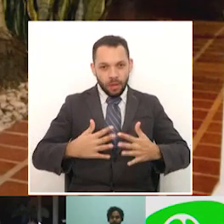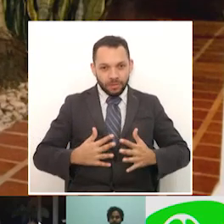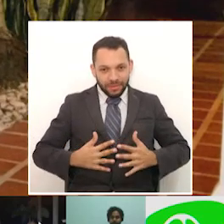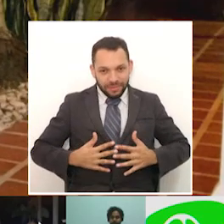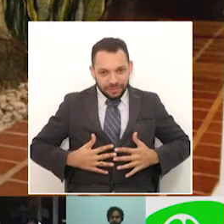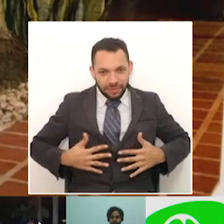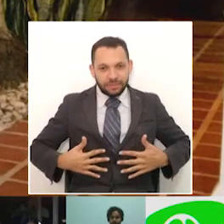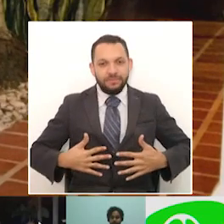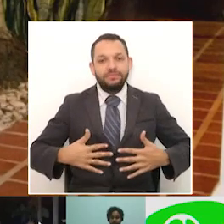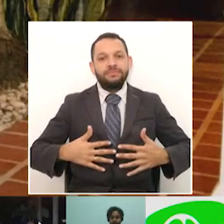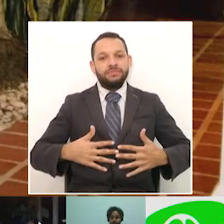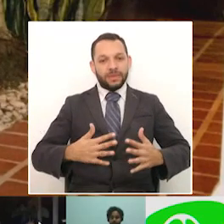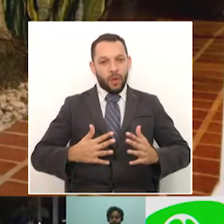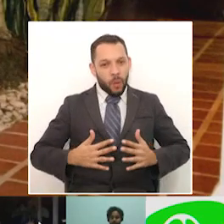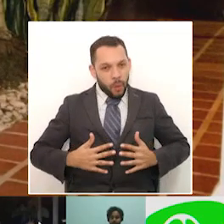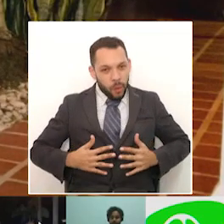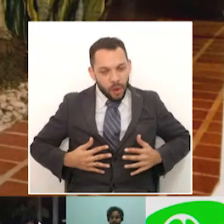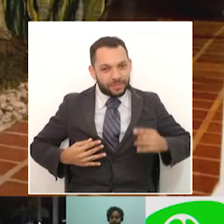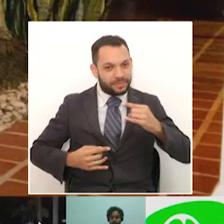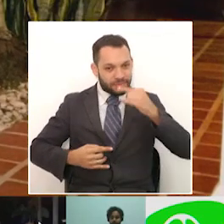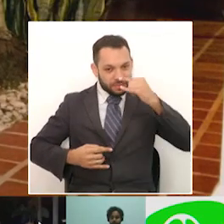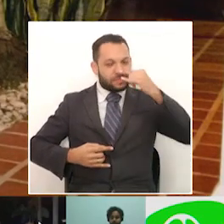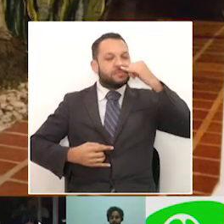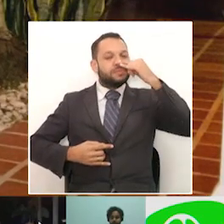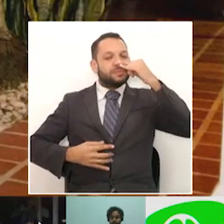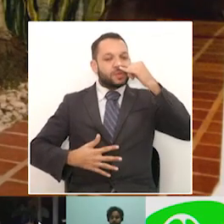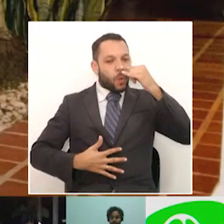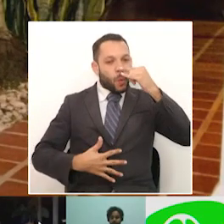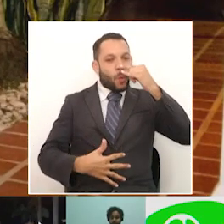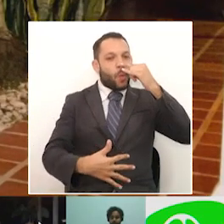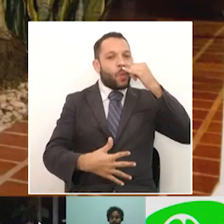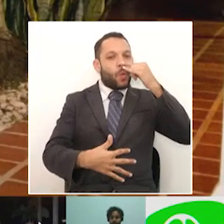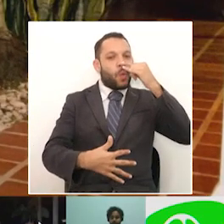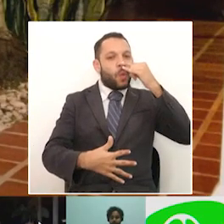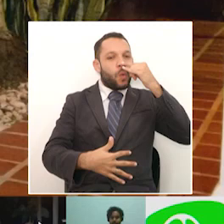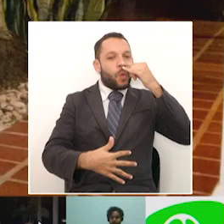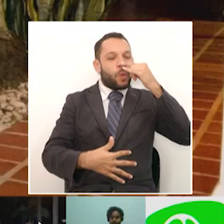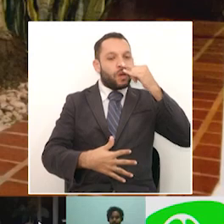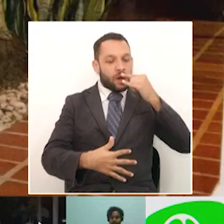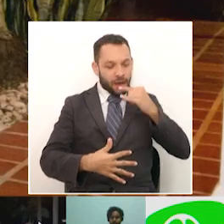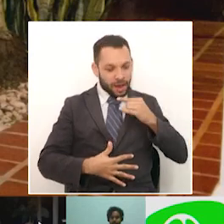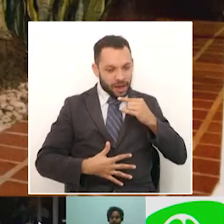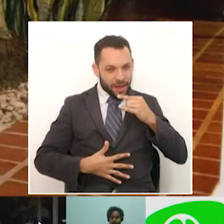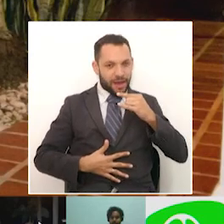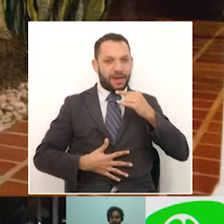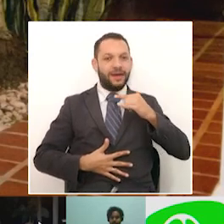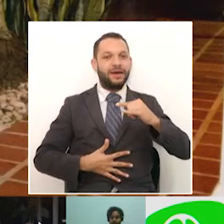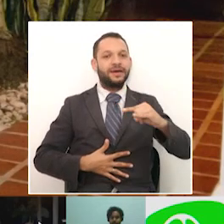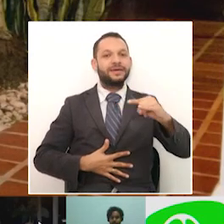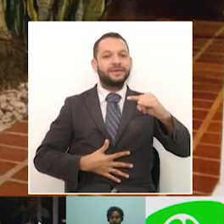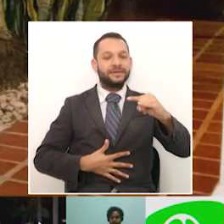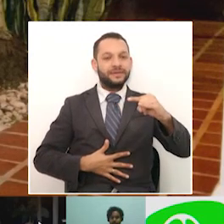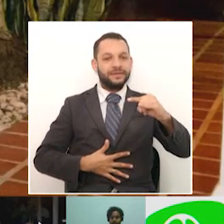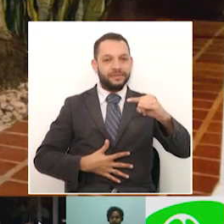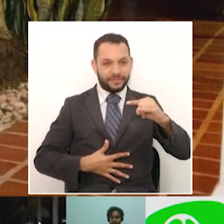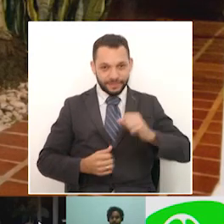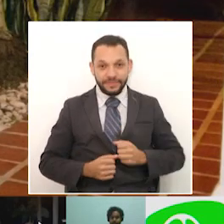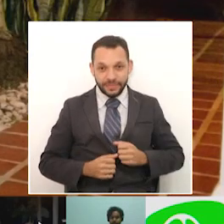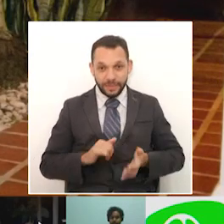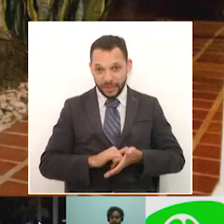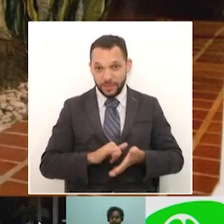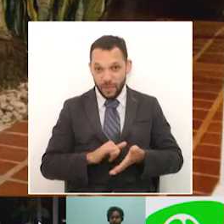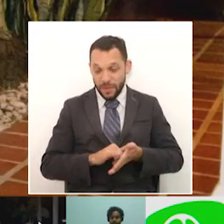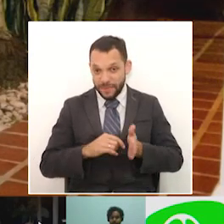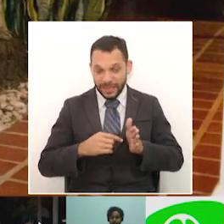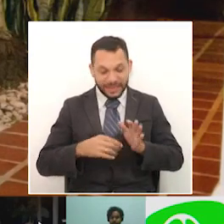Entonces, consciente del aire que entra y del ombligo inflando, consciente del aire que sale y del